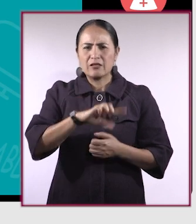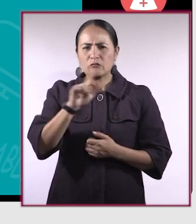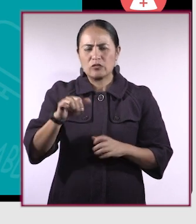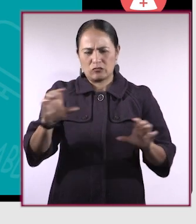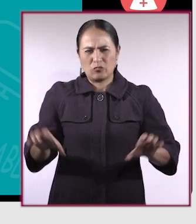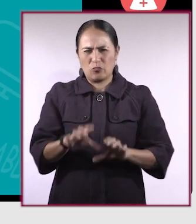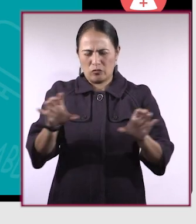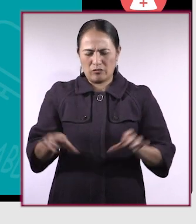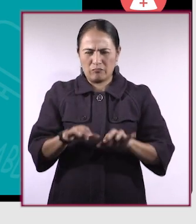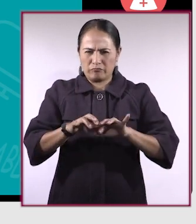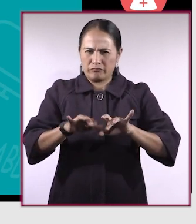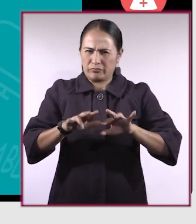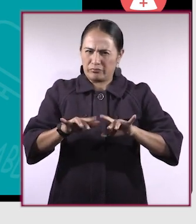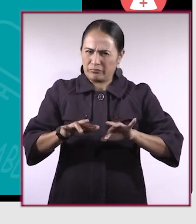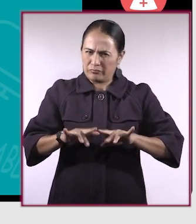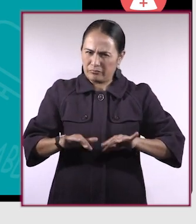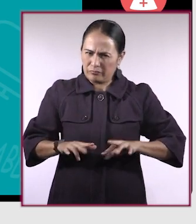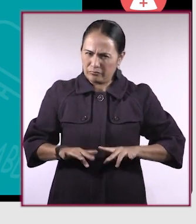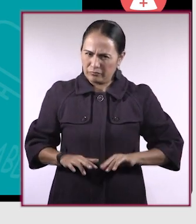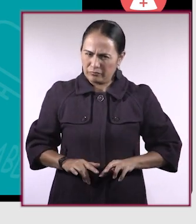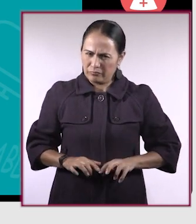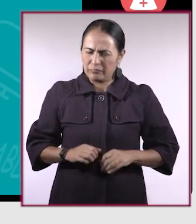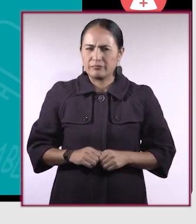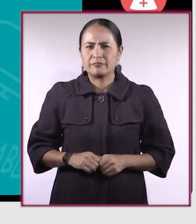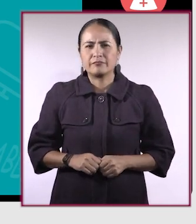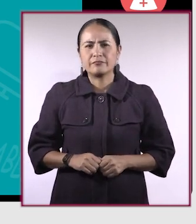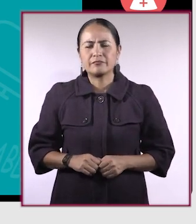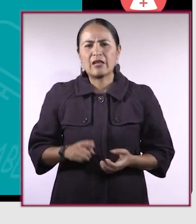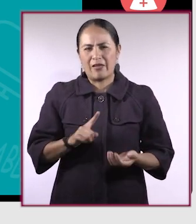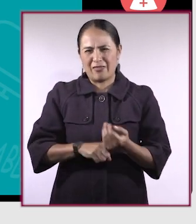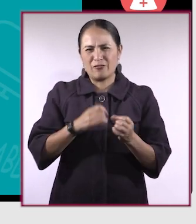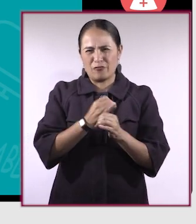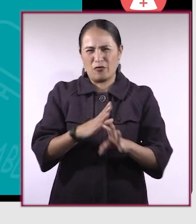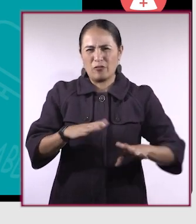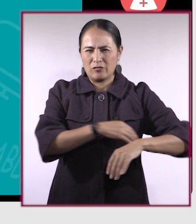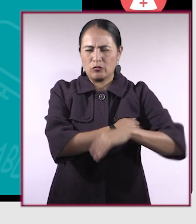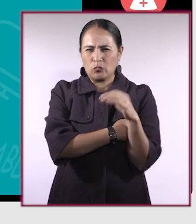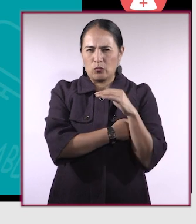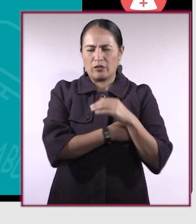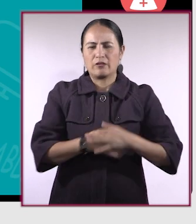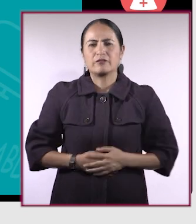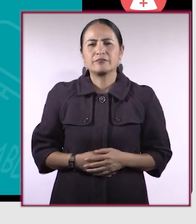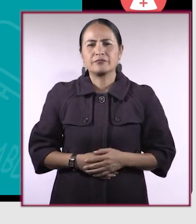Entonces, siempre el procesador de textos, en este caso, lo que hará pues es